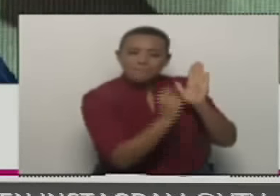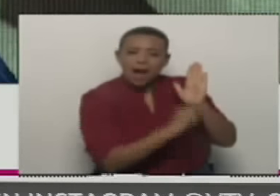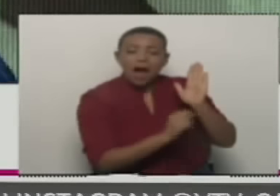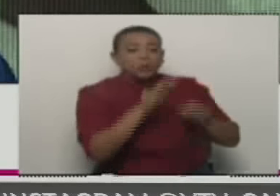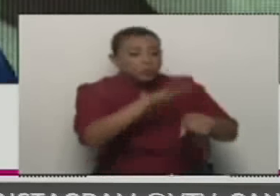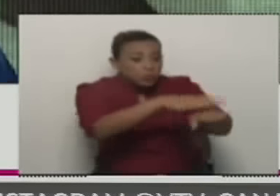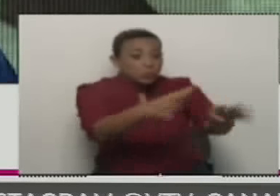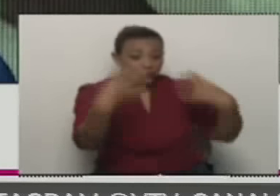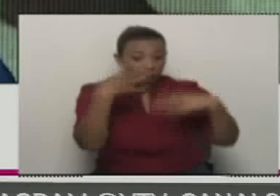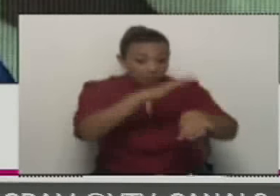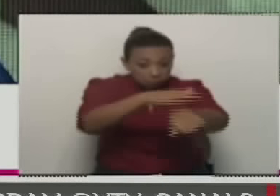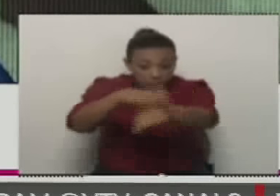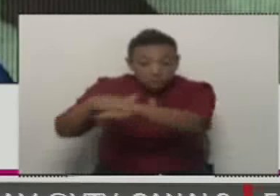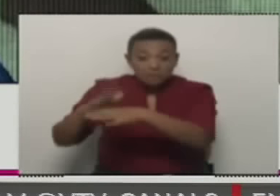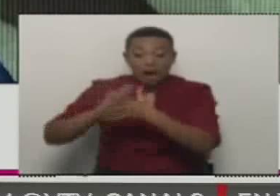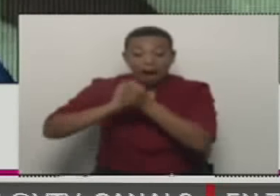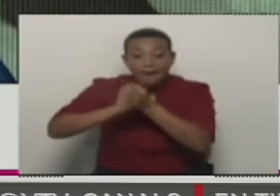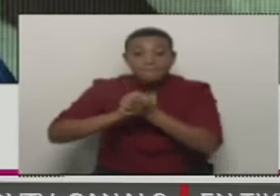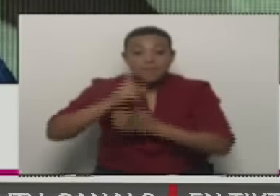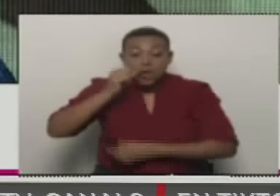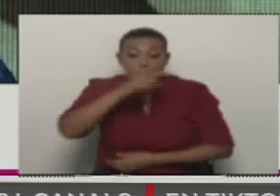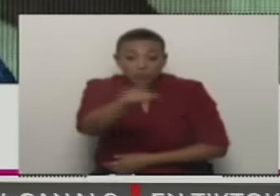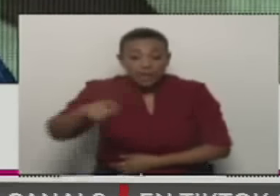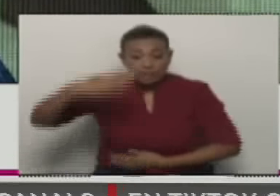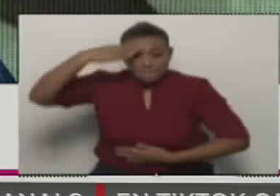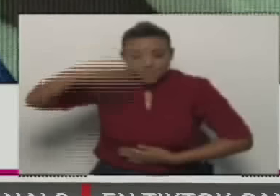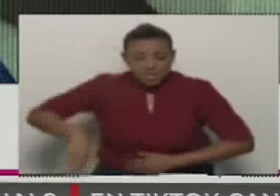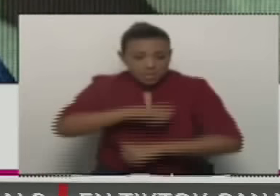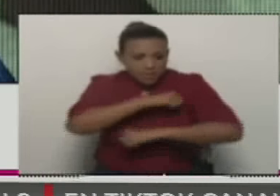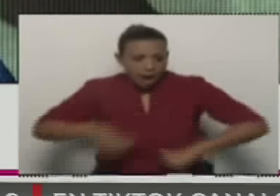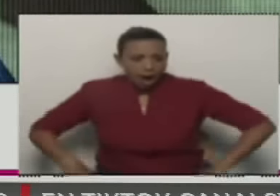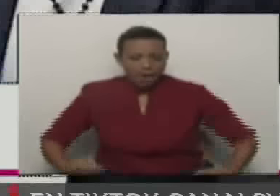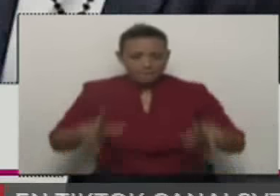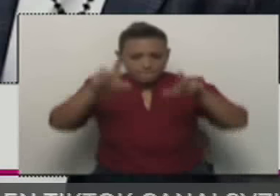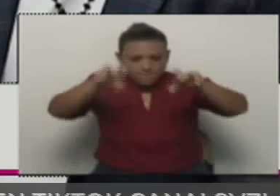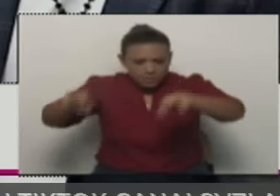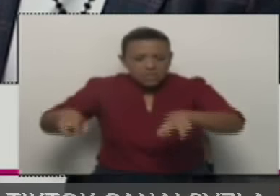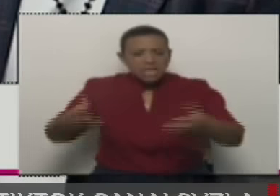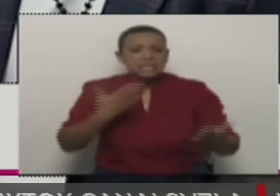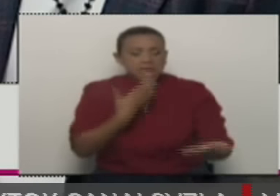Arriaza, compañeros militares, Marcano Tábata, Menry,